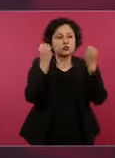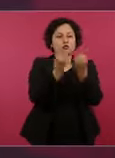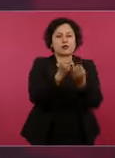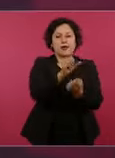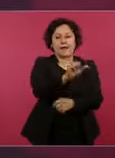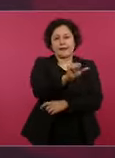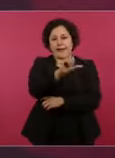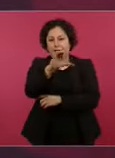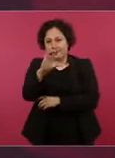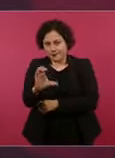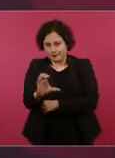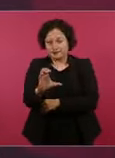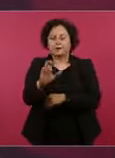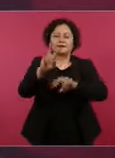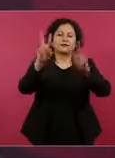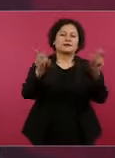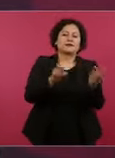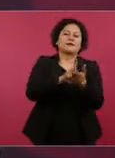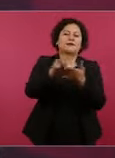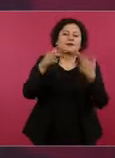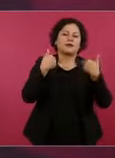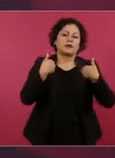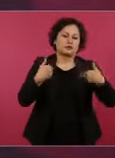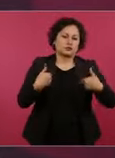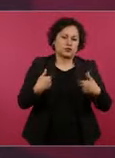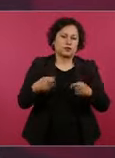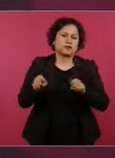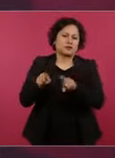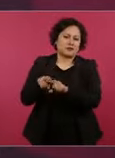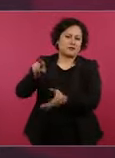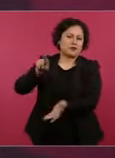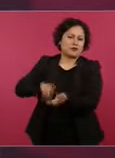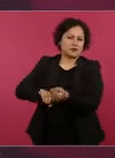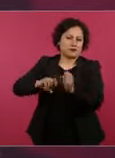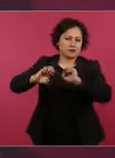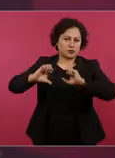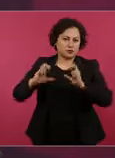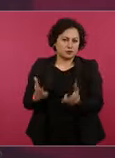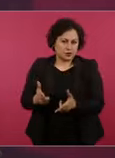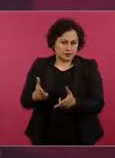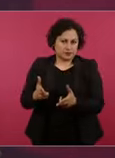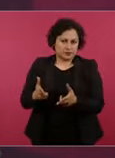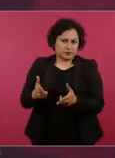de derechos humanos de Chiapas,